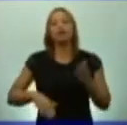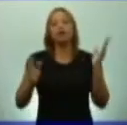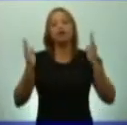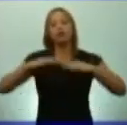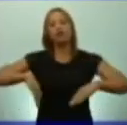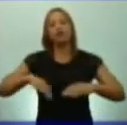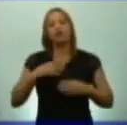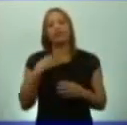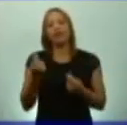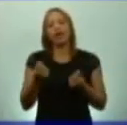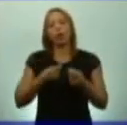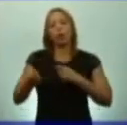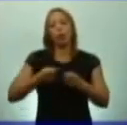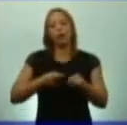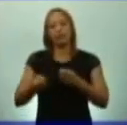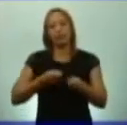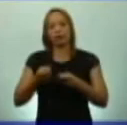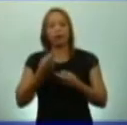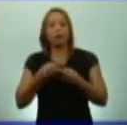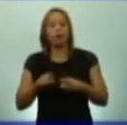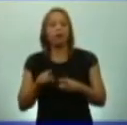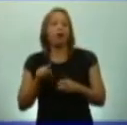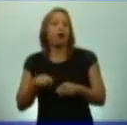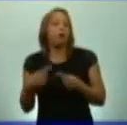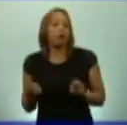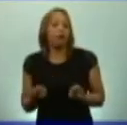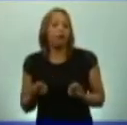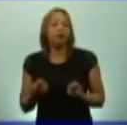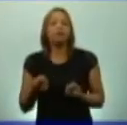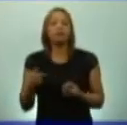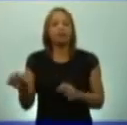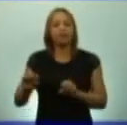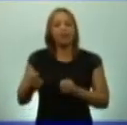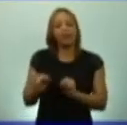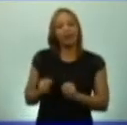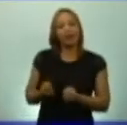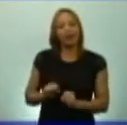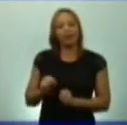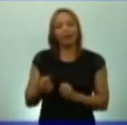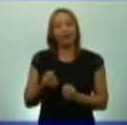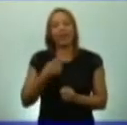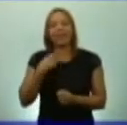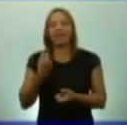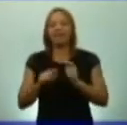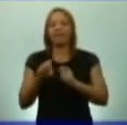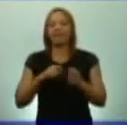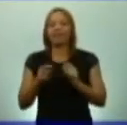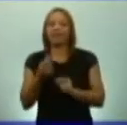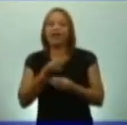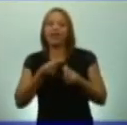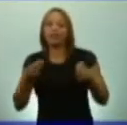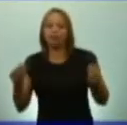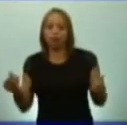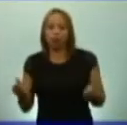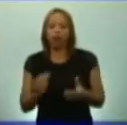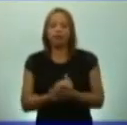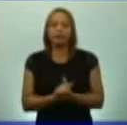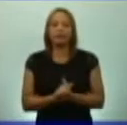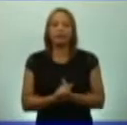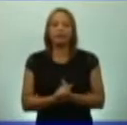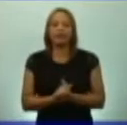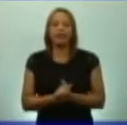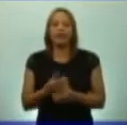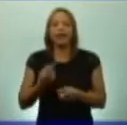comercio. Por eso, suprimió la venta de azúcar cubano, la exportación de piezas